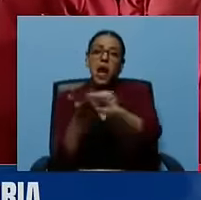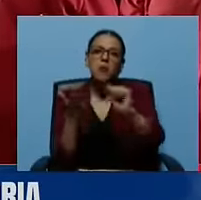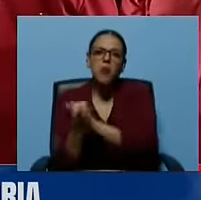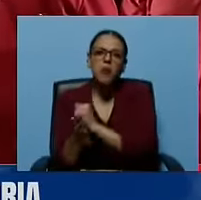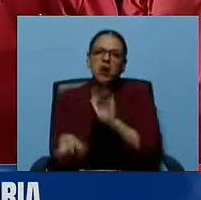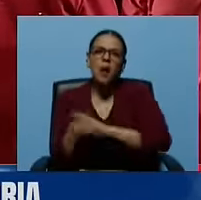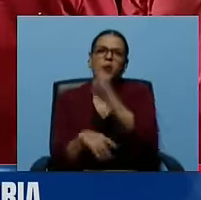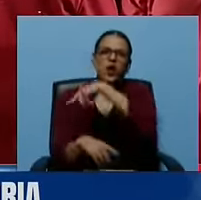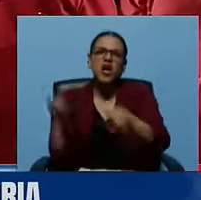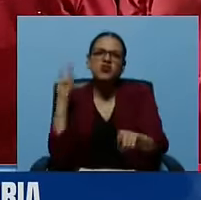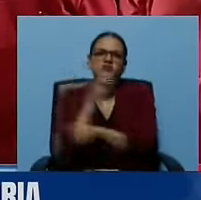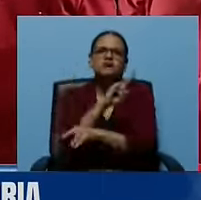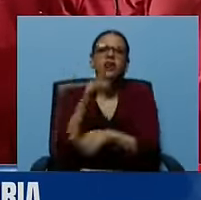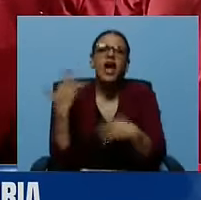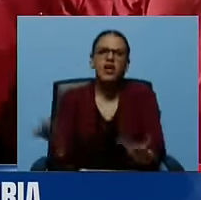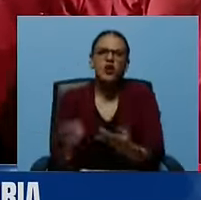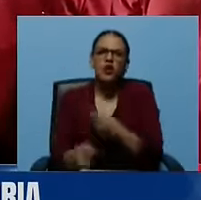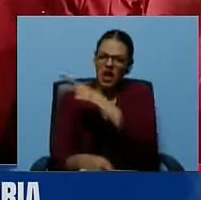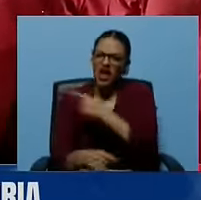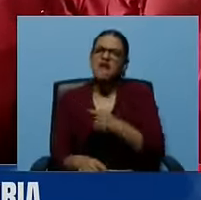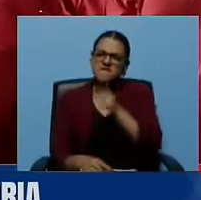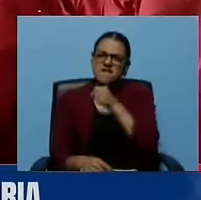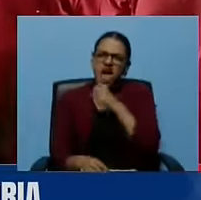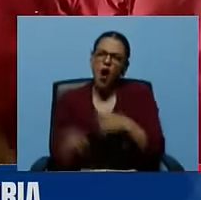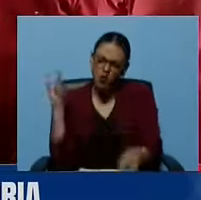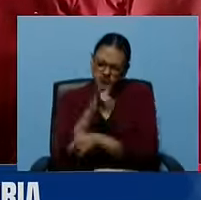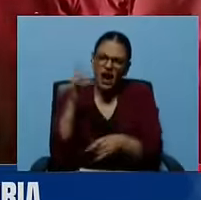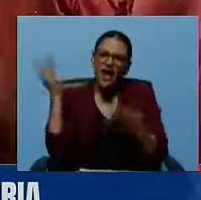son unos traidores, viejo traidor.